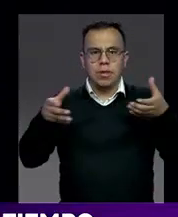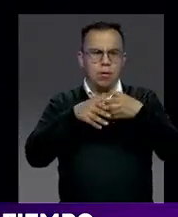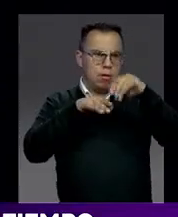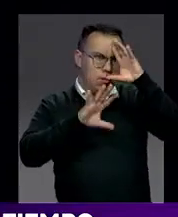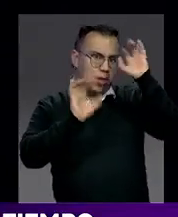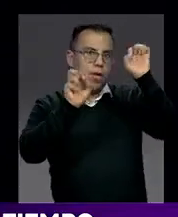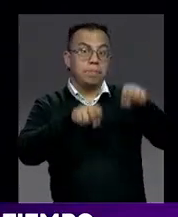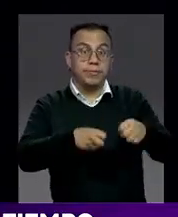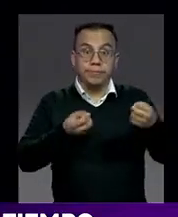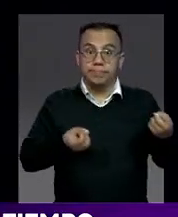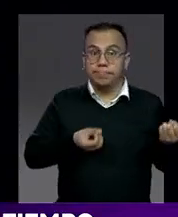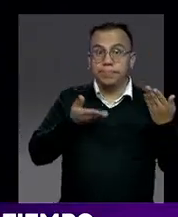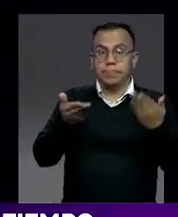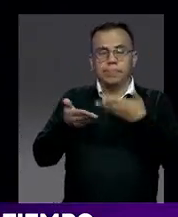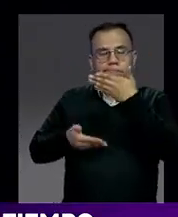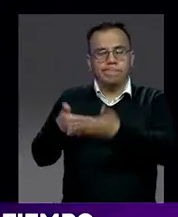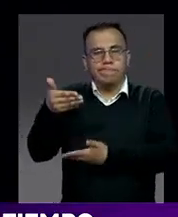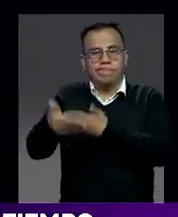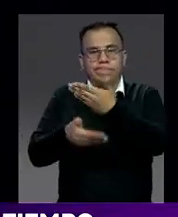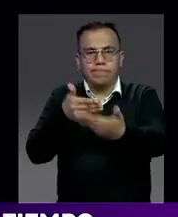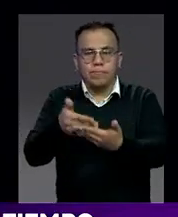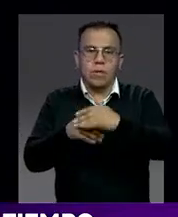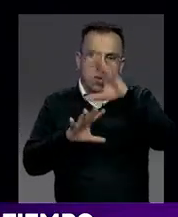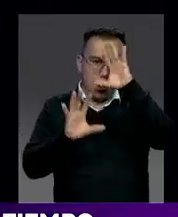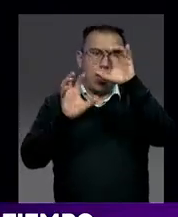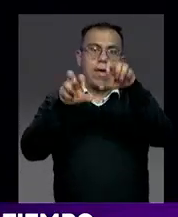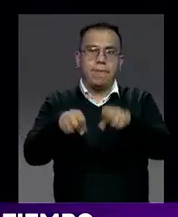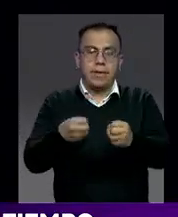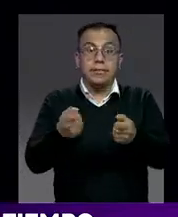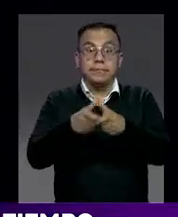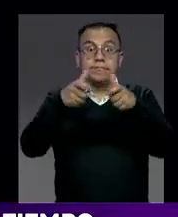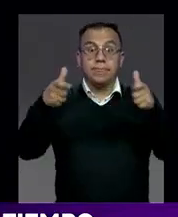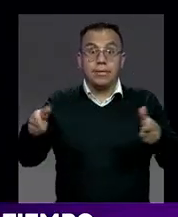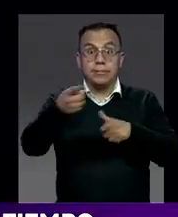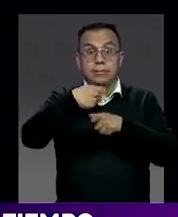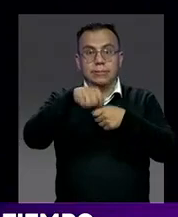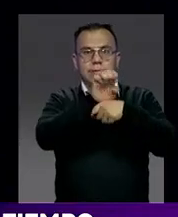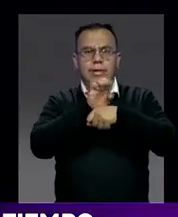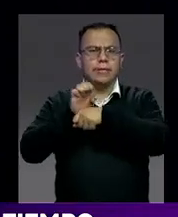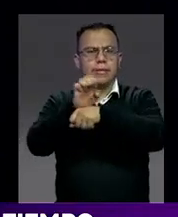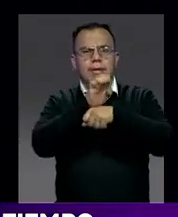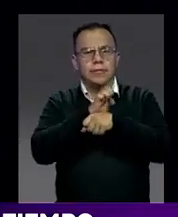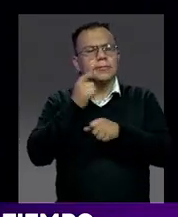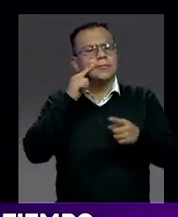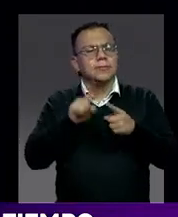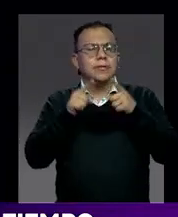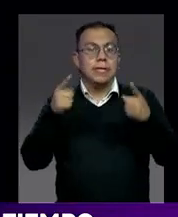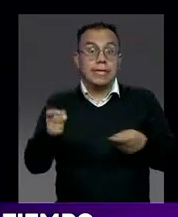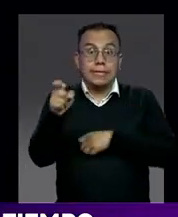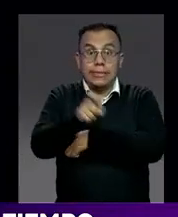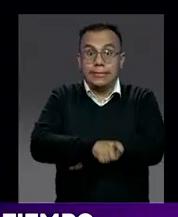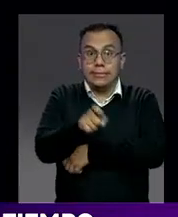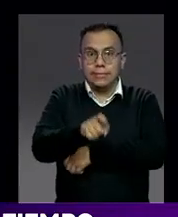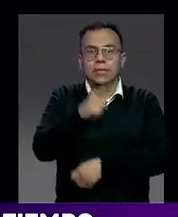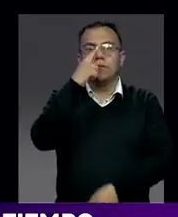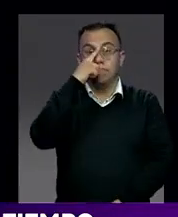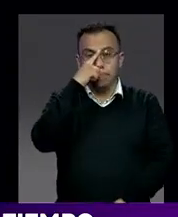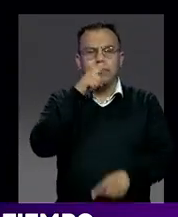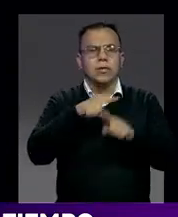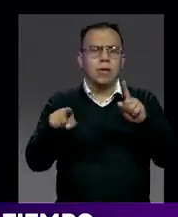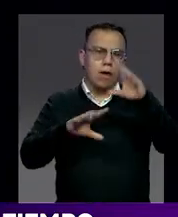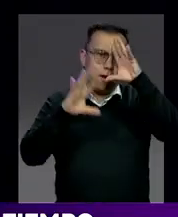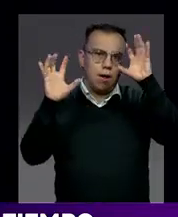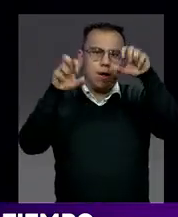de darle ese proceso tiene la capacidad de generar los volúmenes que las entidades que compran requieren y obviamente tienen la